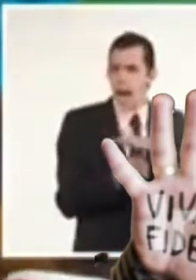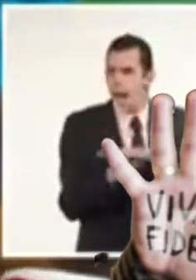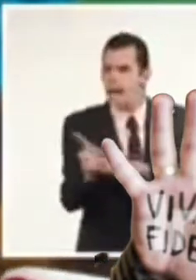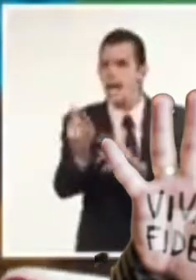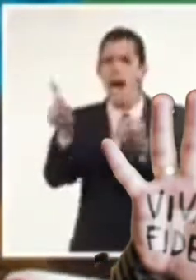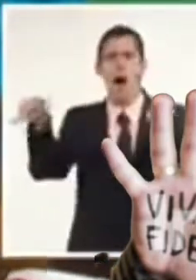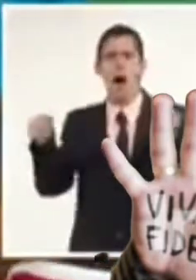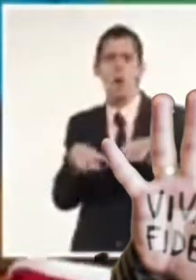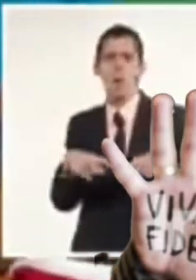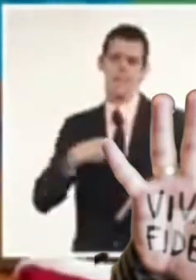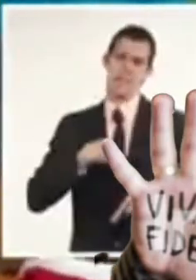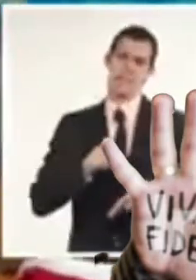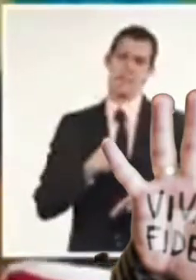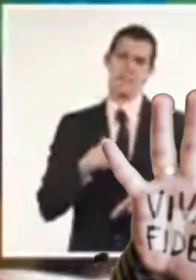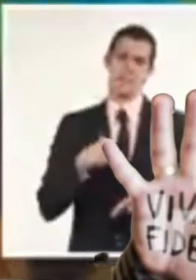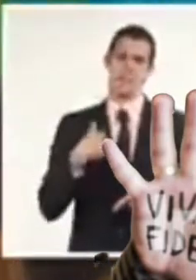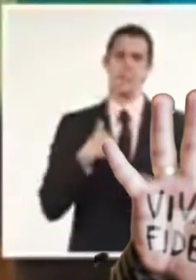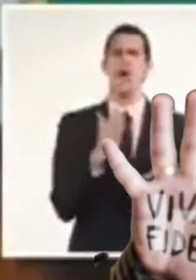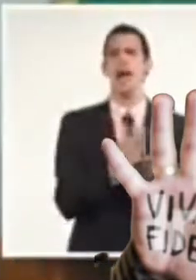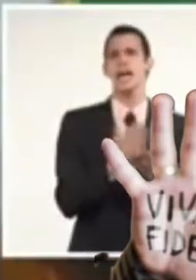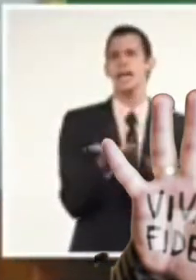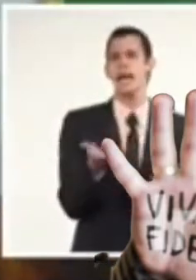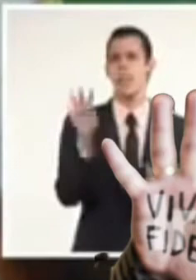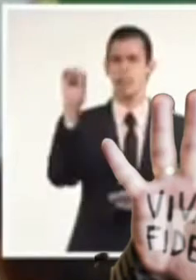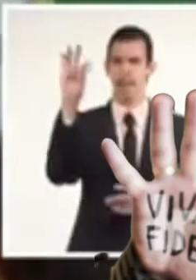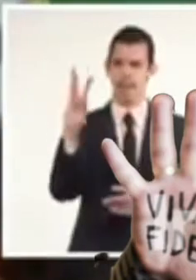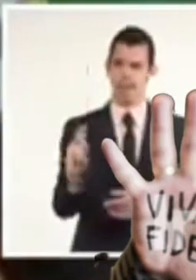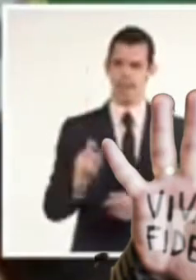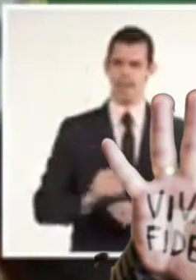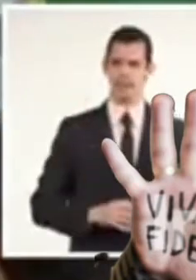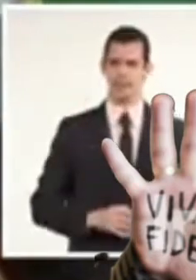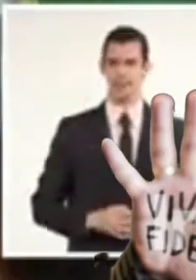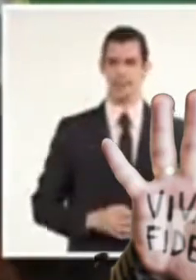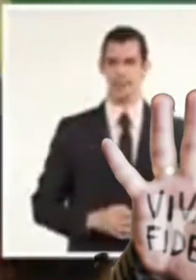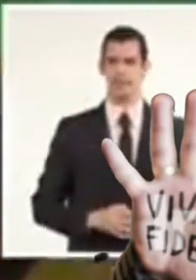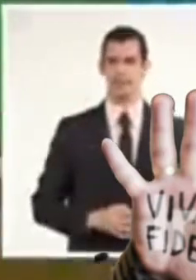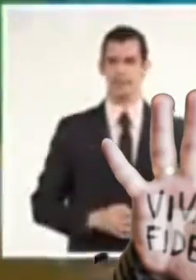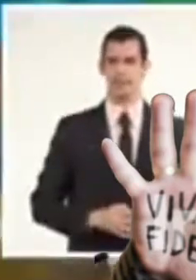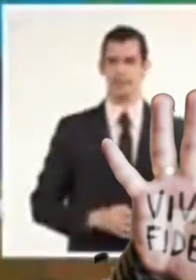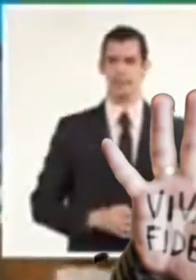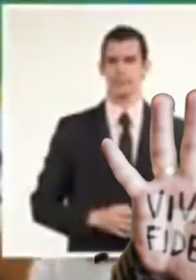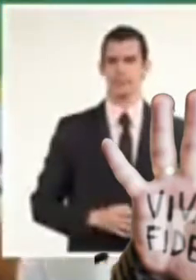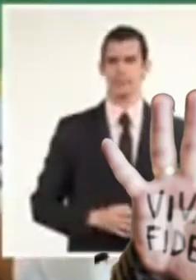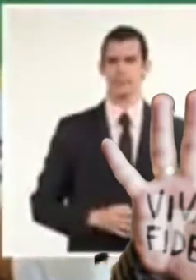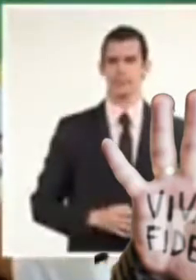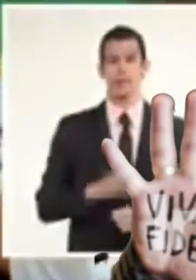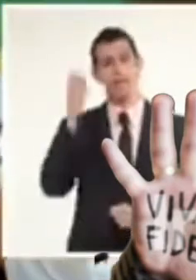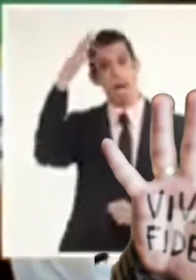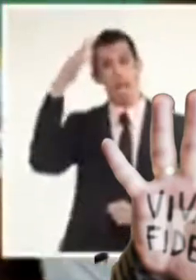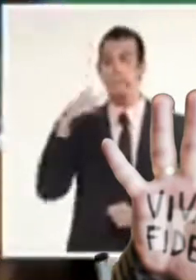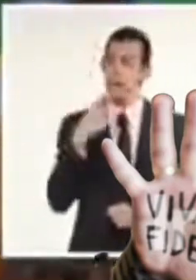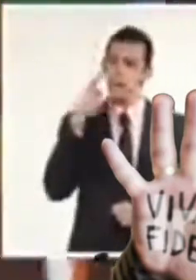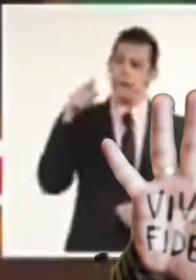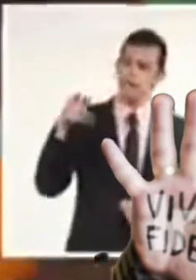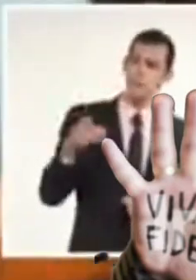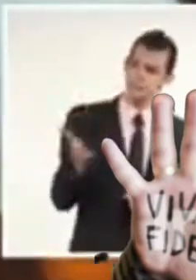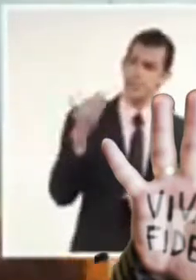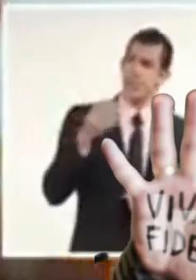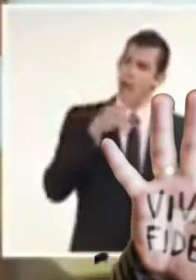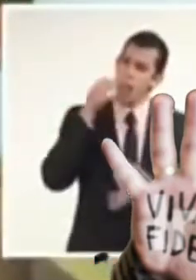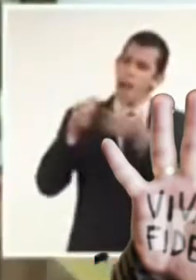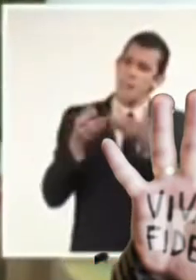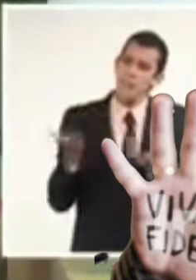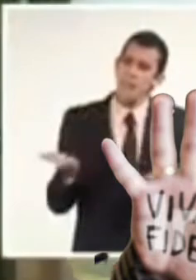primera aula que entró fue a la mía. Estaba dando matemática casualmente. Y me pidió que le explicara